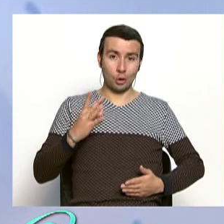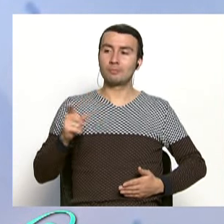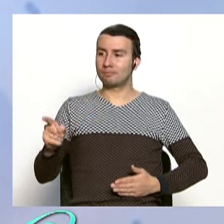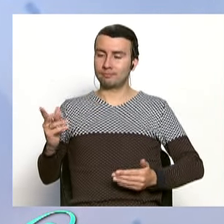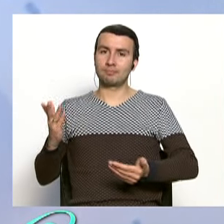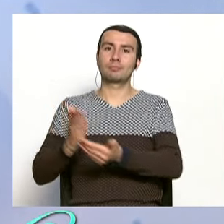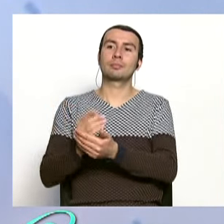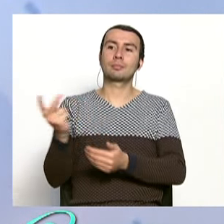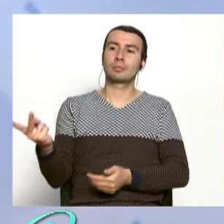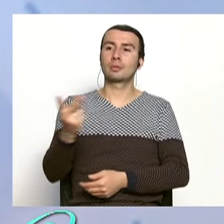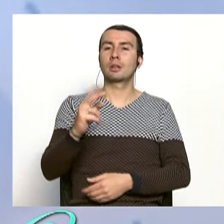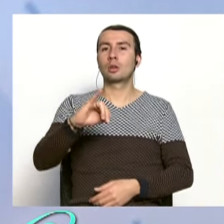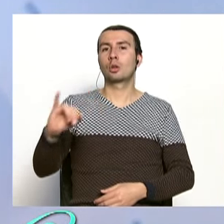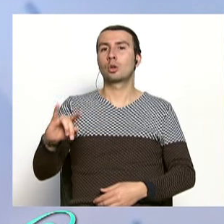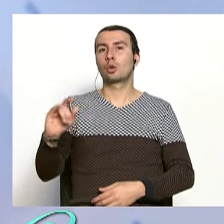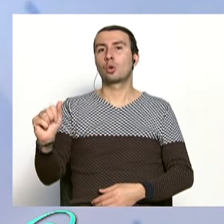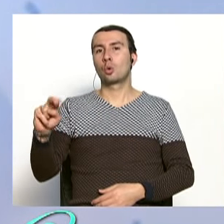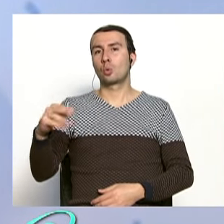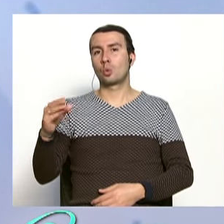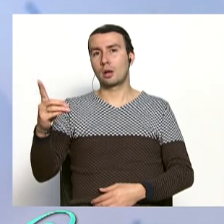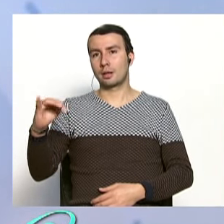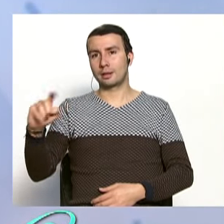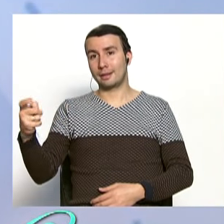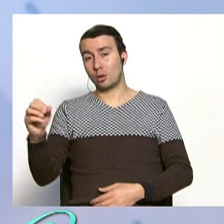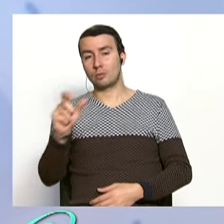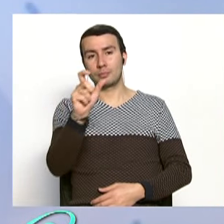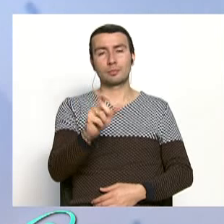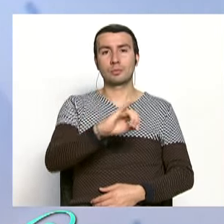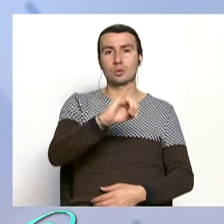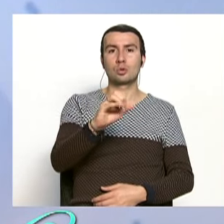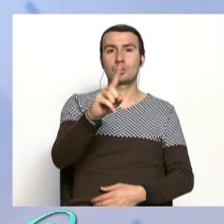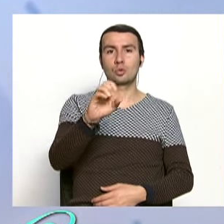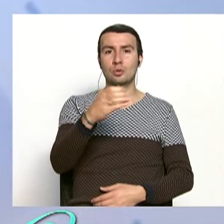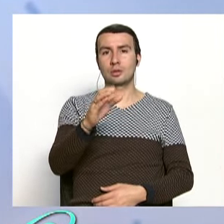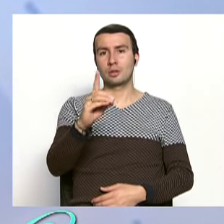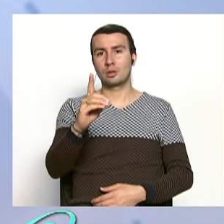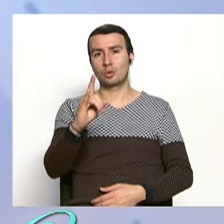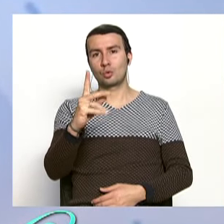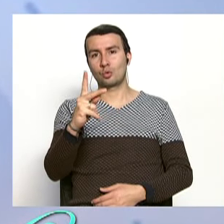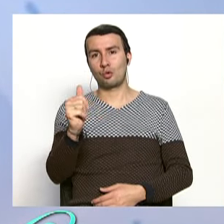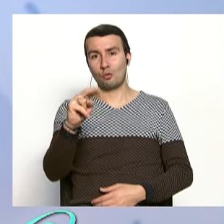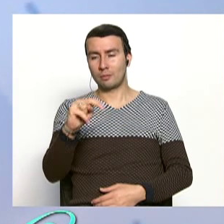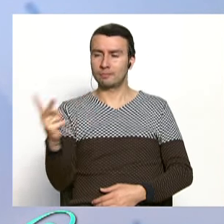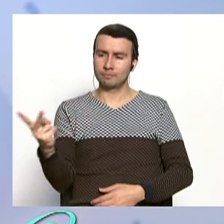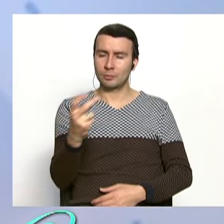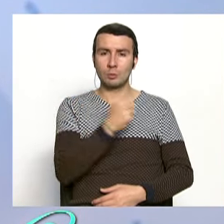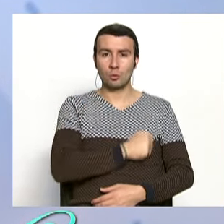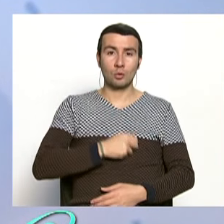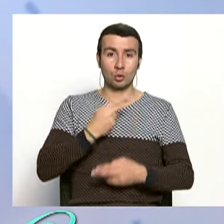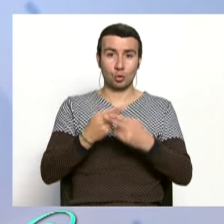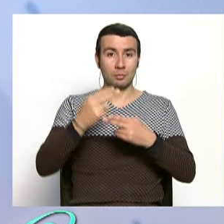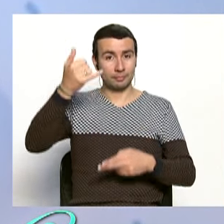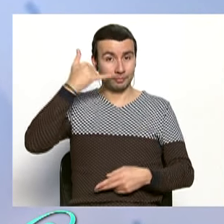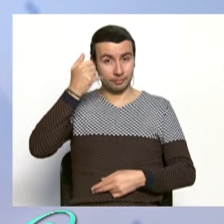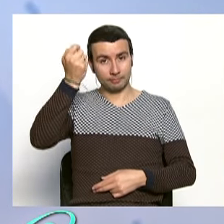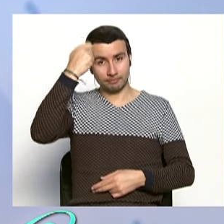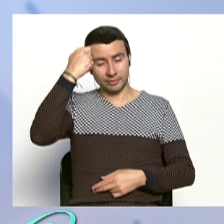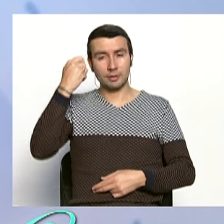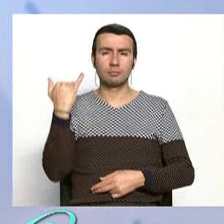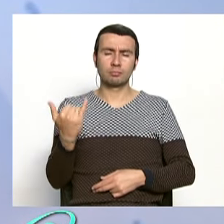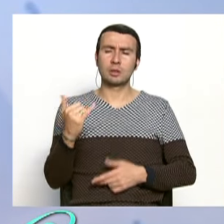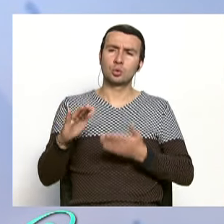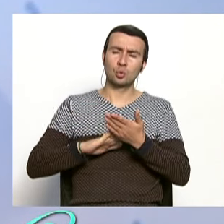está el Dr Juan Diego Villegas echeverry y el Dr José eduan López Jaramillo yo quiero que tengan muy presente este teléfono para que ustedes